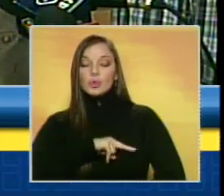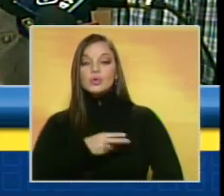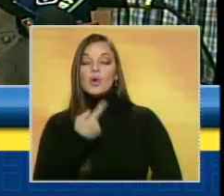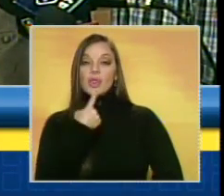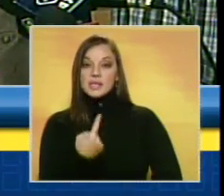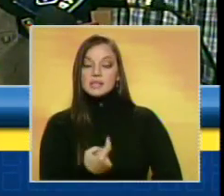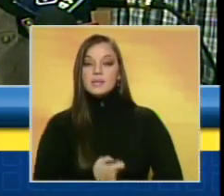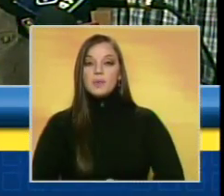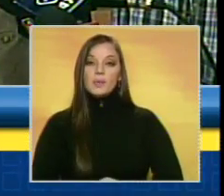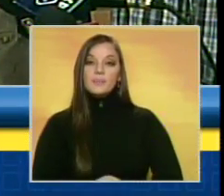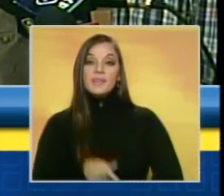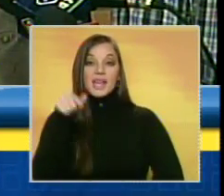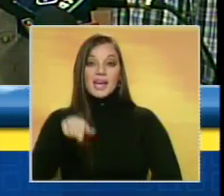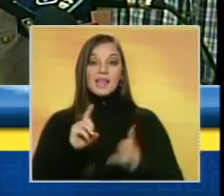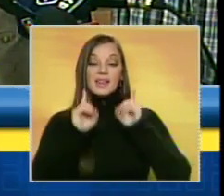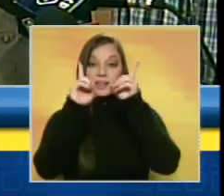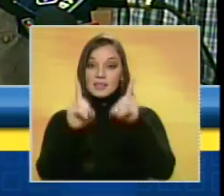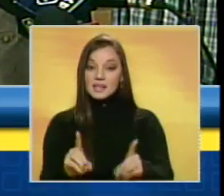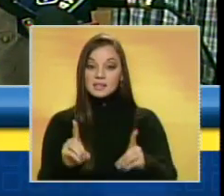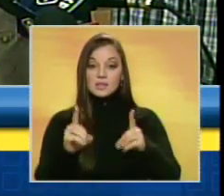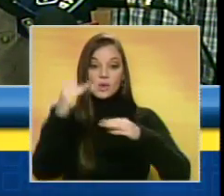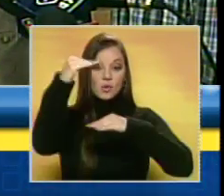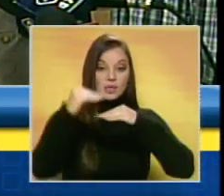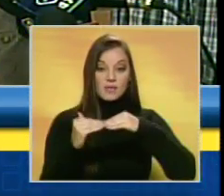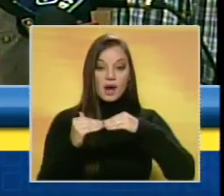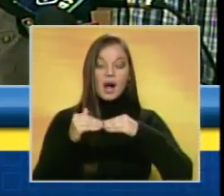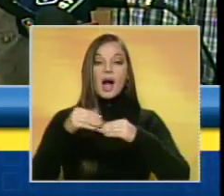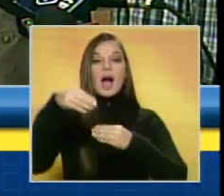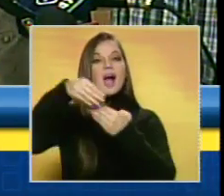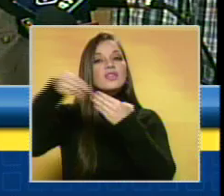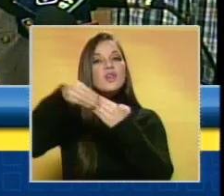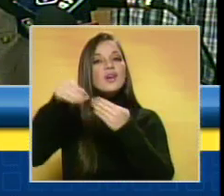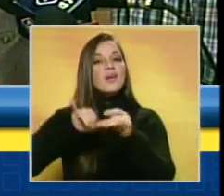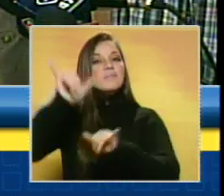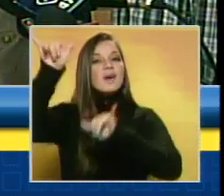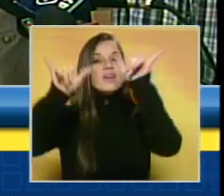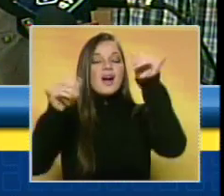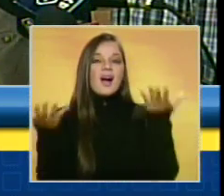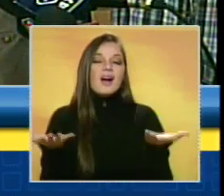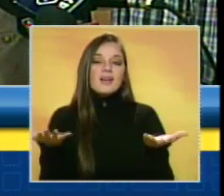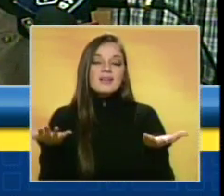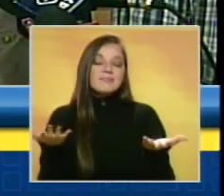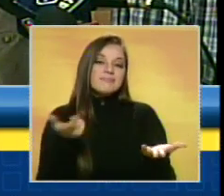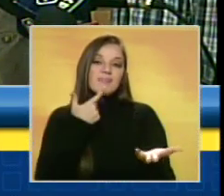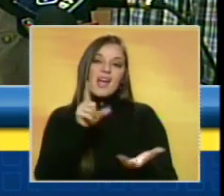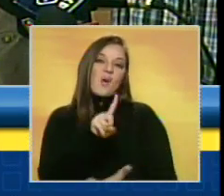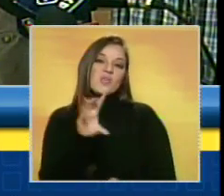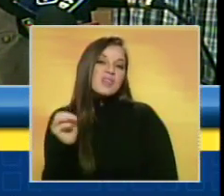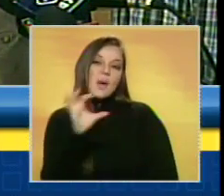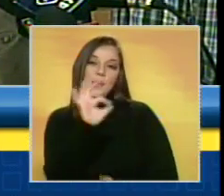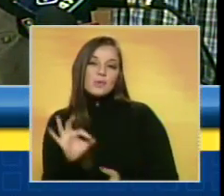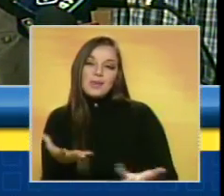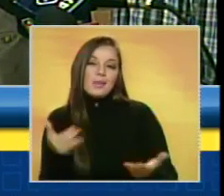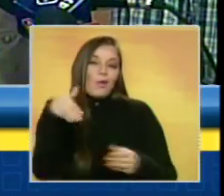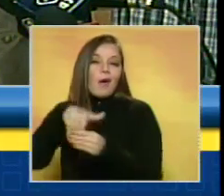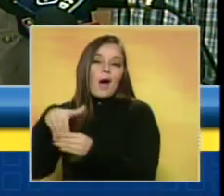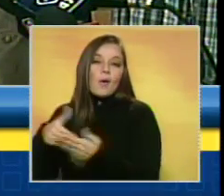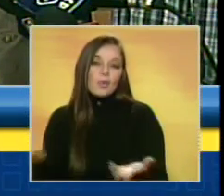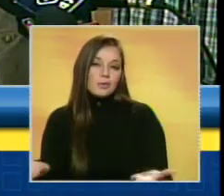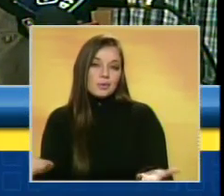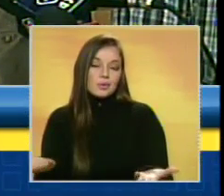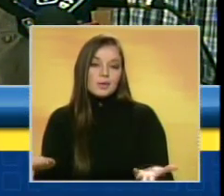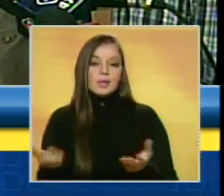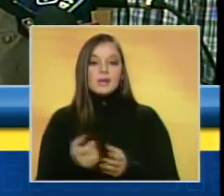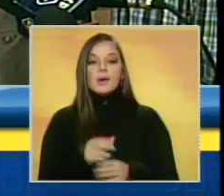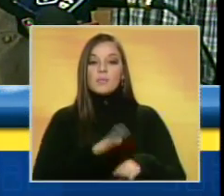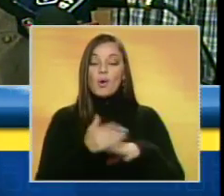de que esta medida cubre un 10% a lo más de lo que sería la